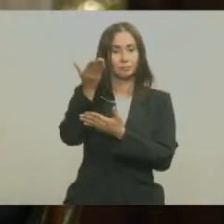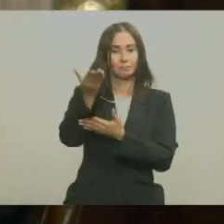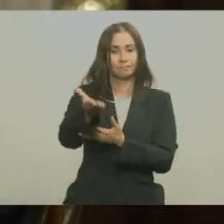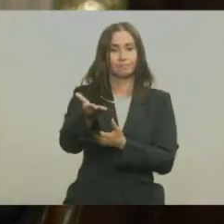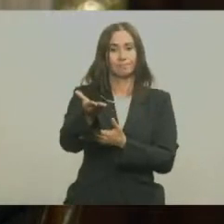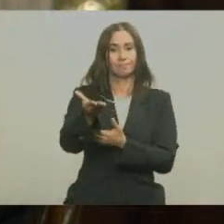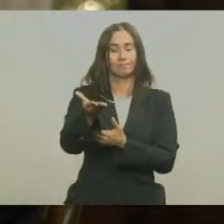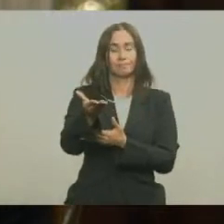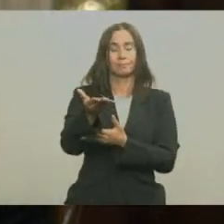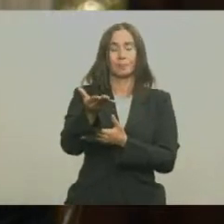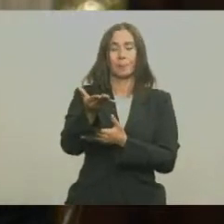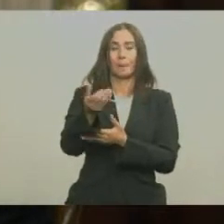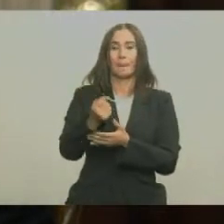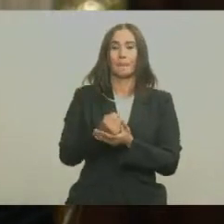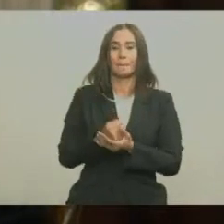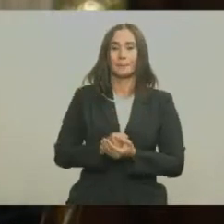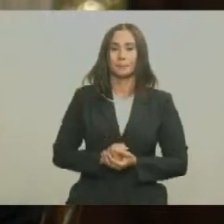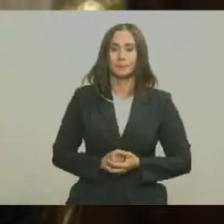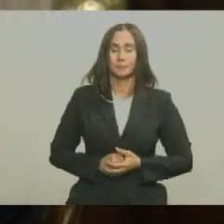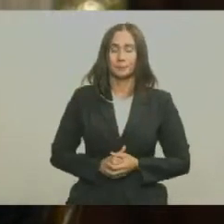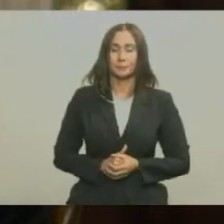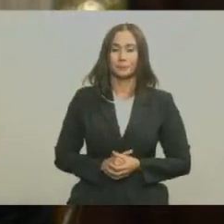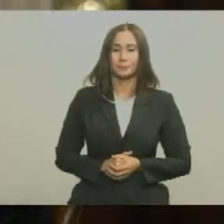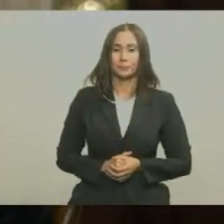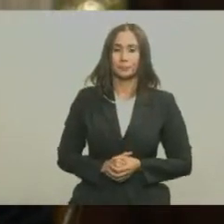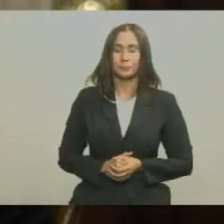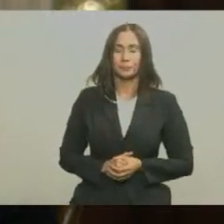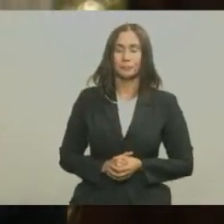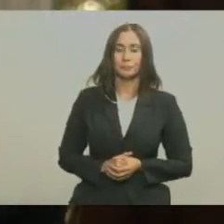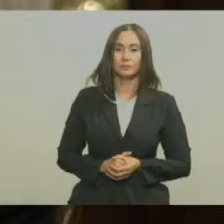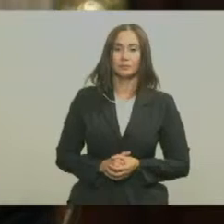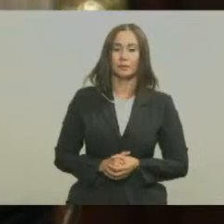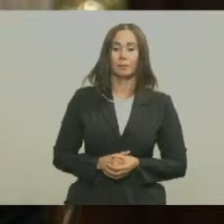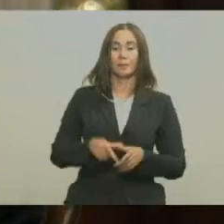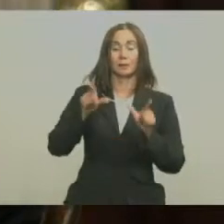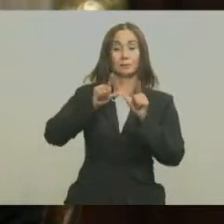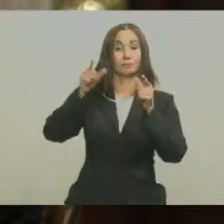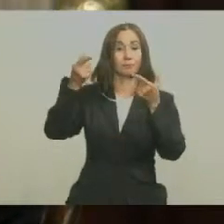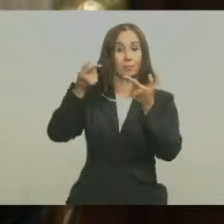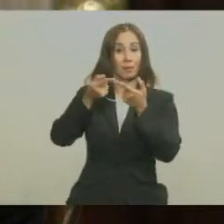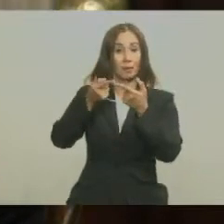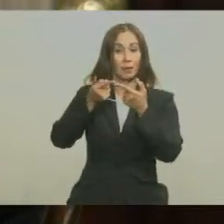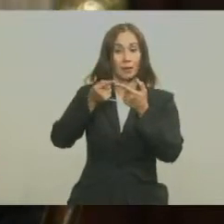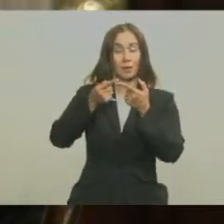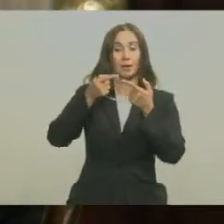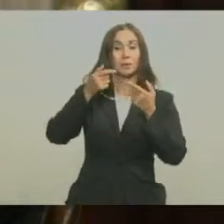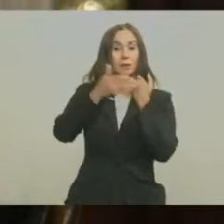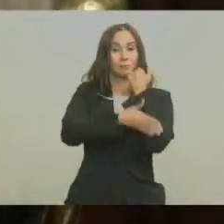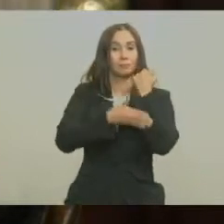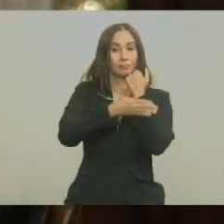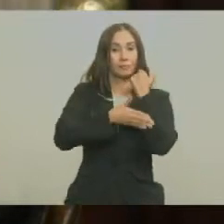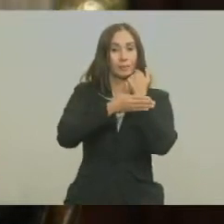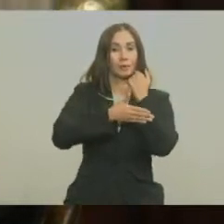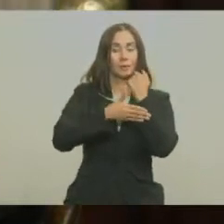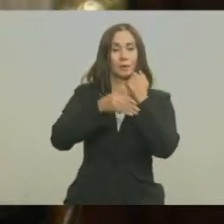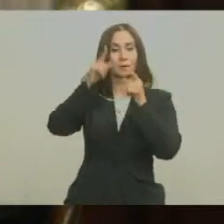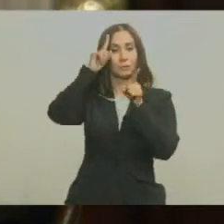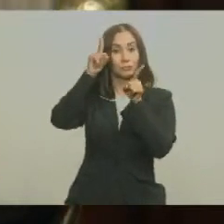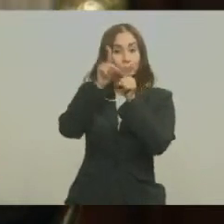y actúe en sentido país y como un verdadero acuerdo de toda la nación, le he